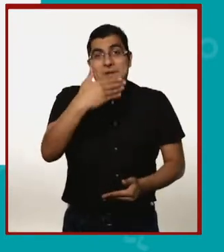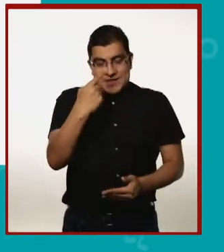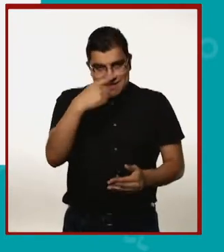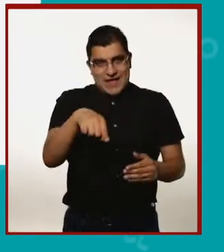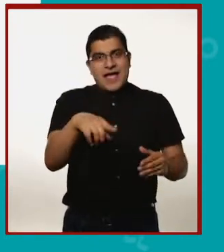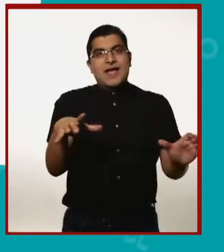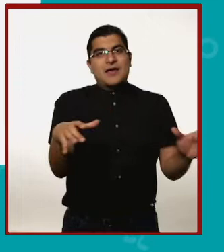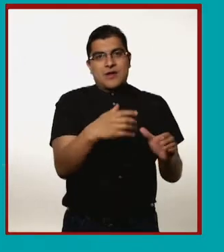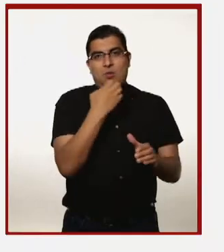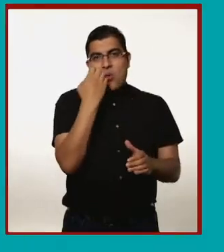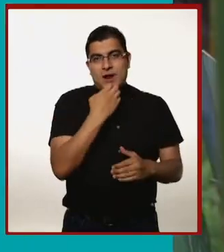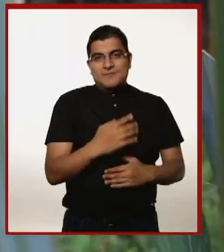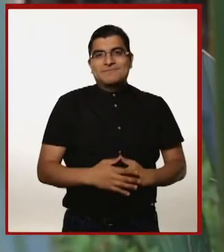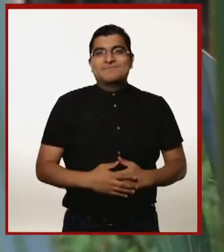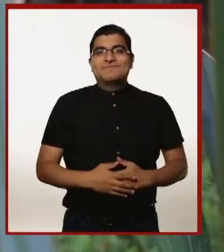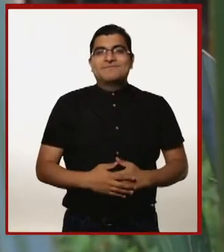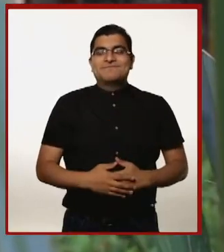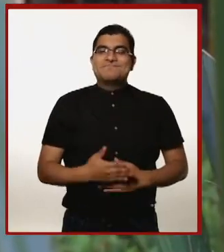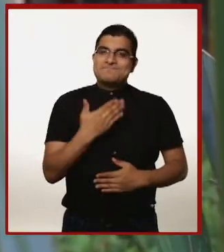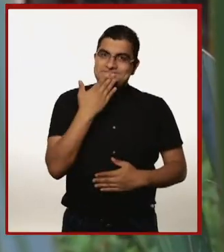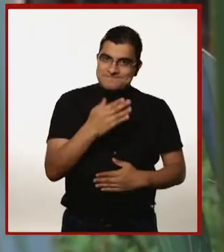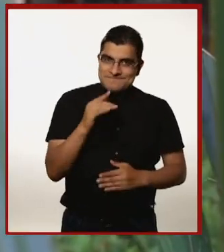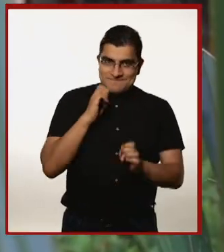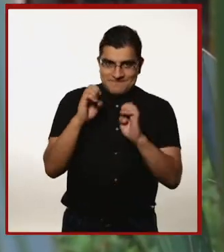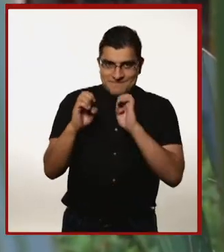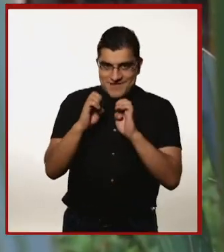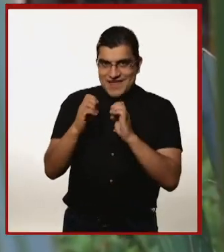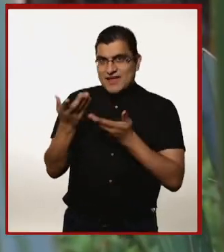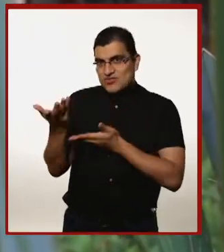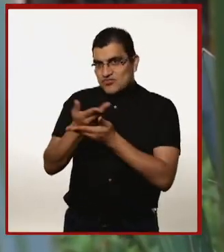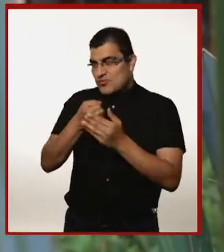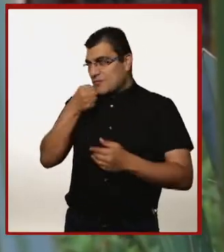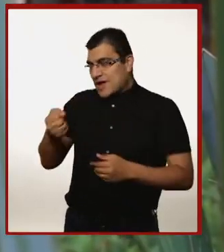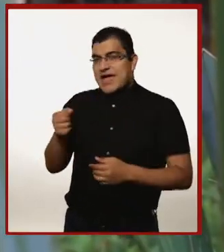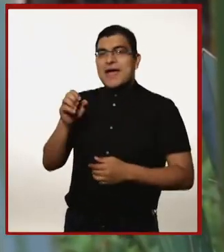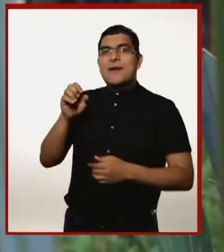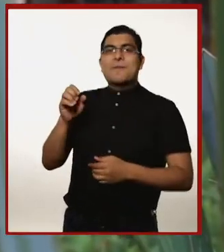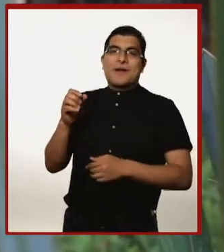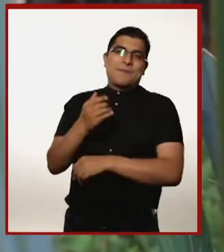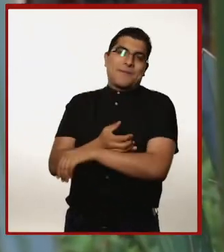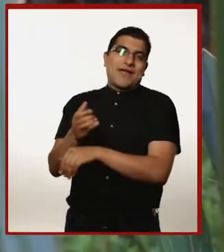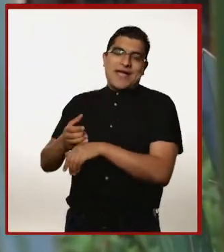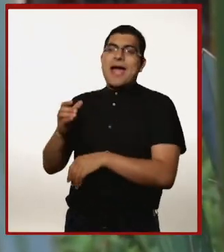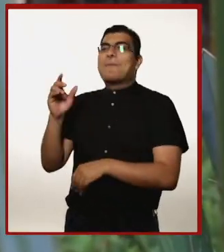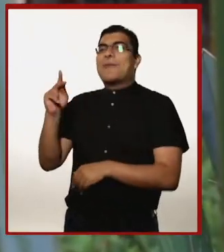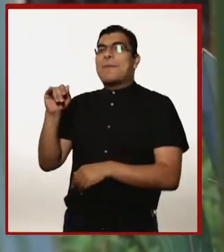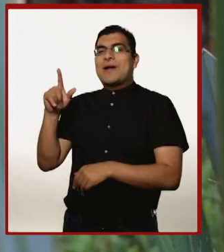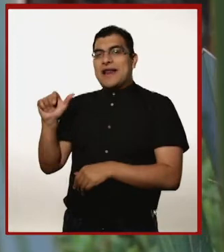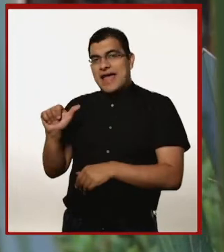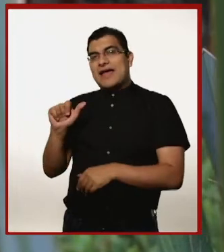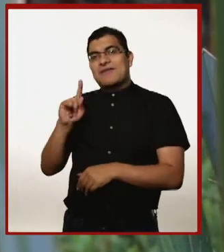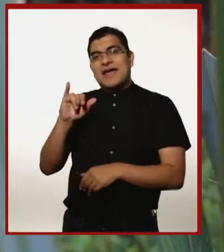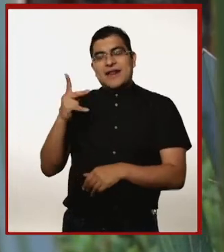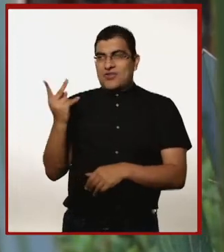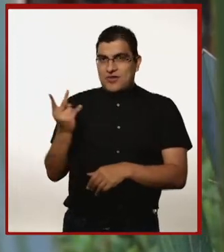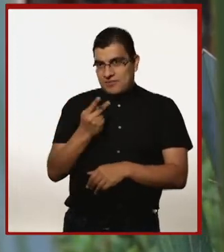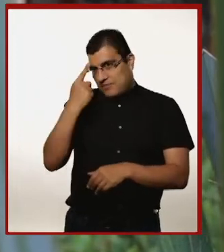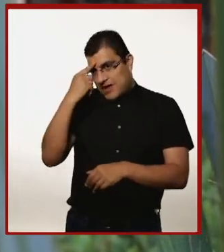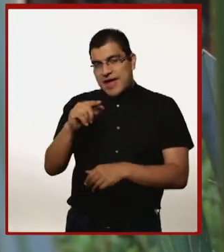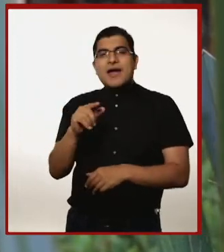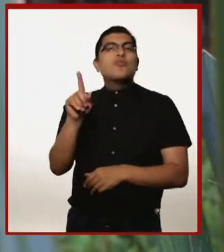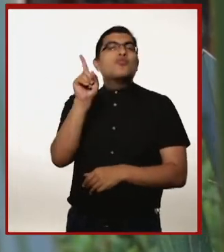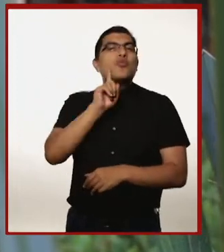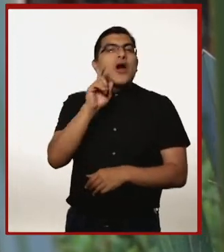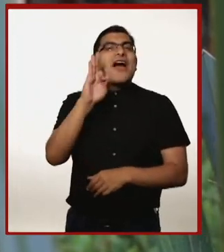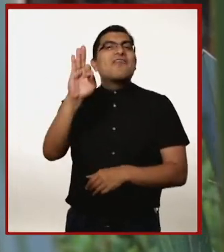gran utilidad en el aula. Vamos a ver la entrevista realizada por mis compañeros Pamela Ruz y Donovan Reynoso, con